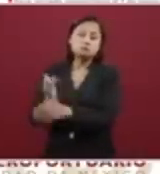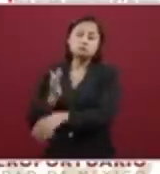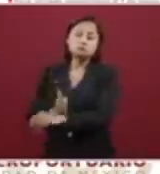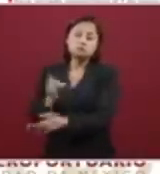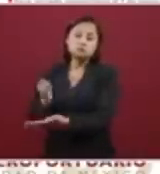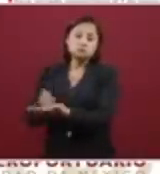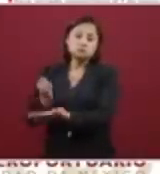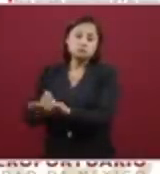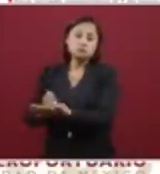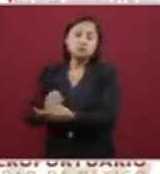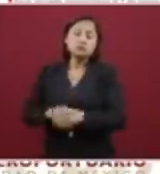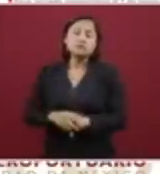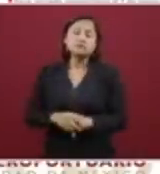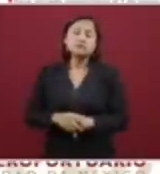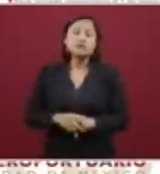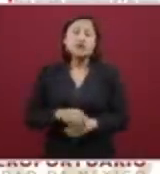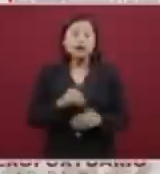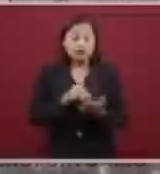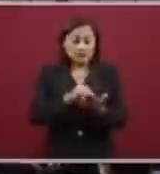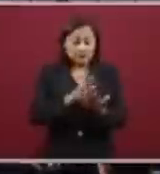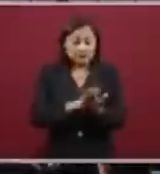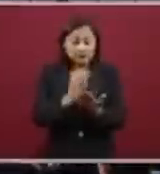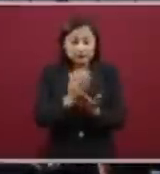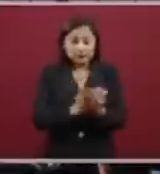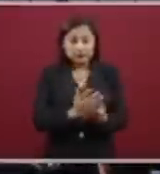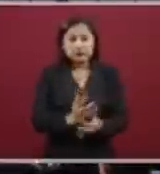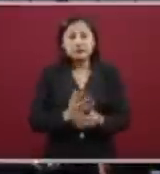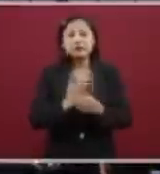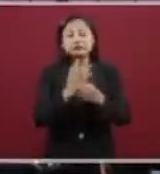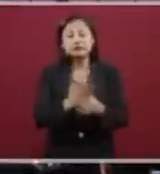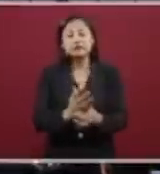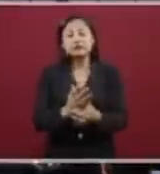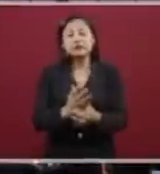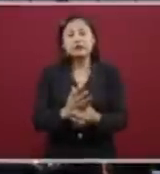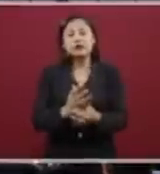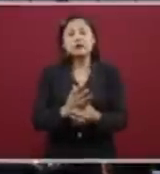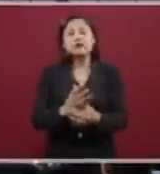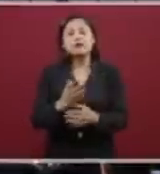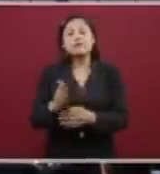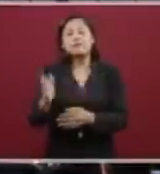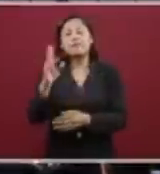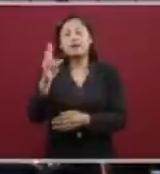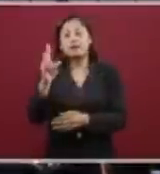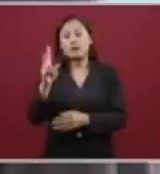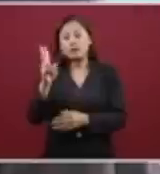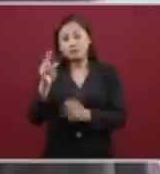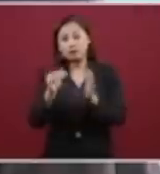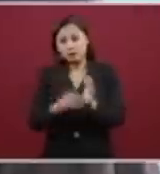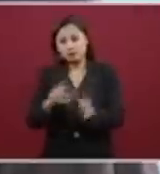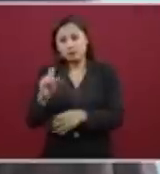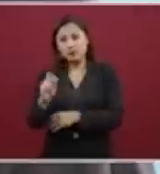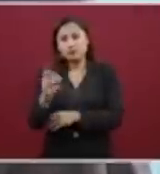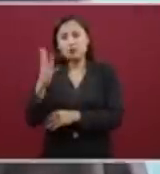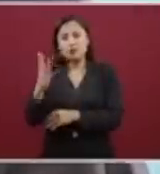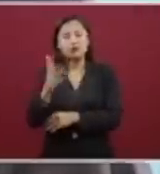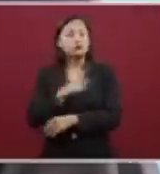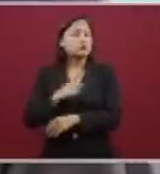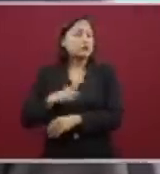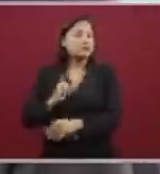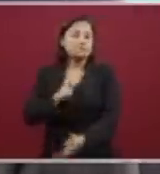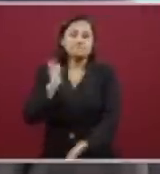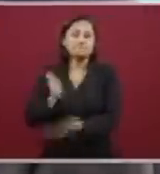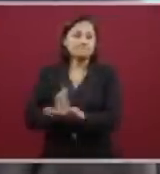no se concluiría en el caso más optimista antes de 2024 de finales de 2024